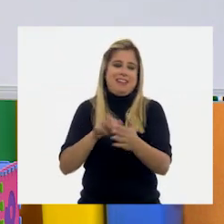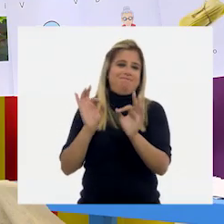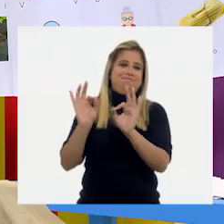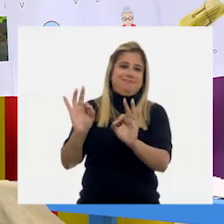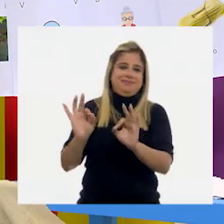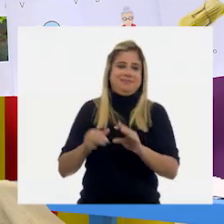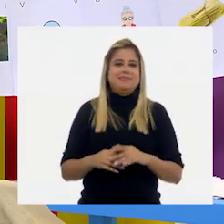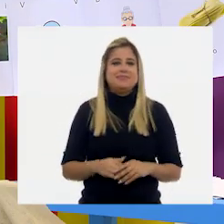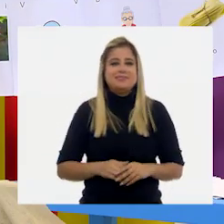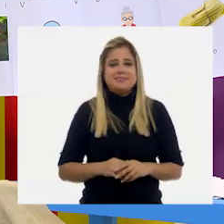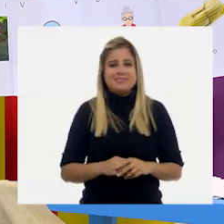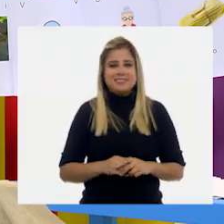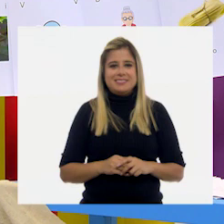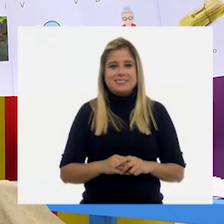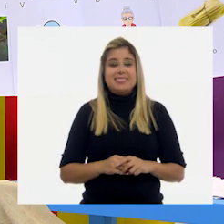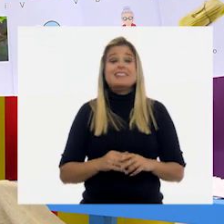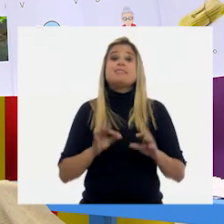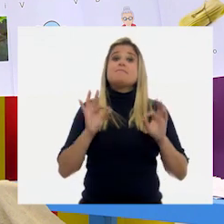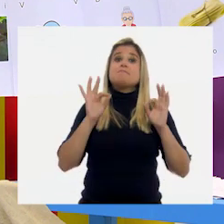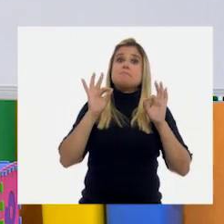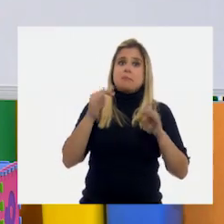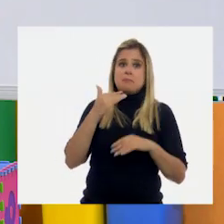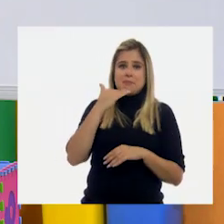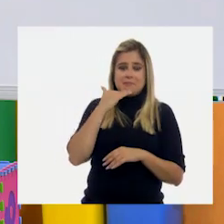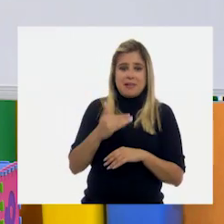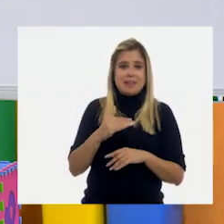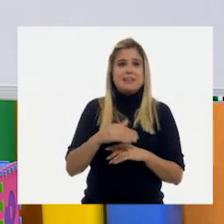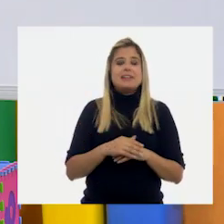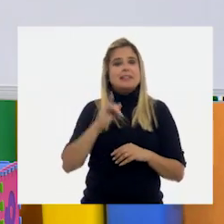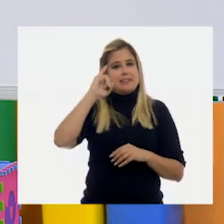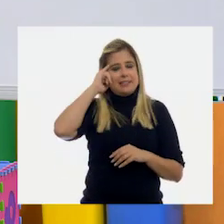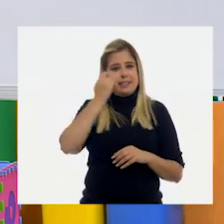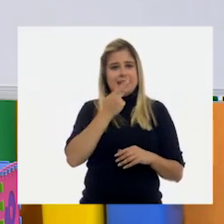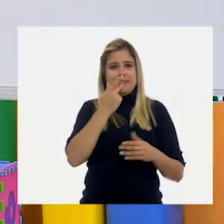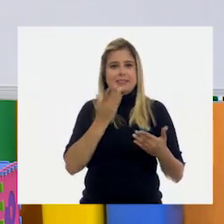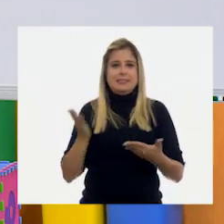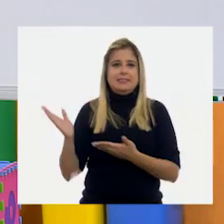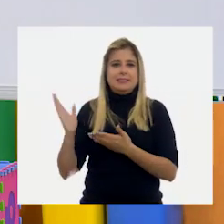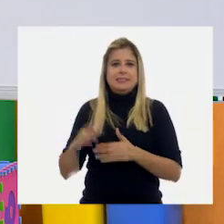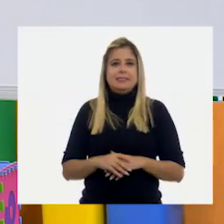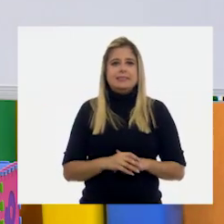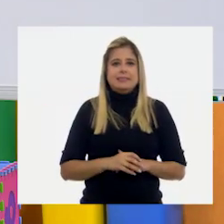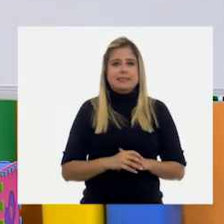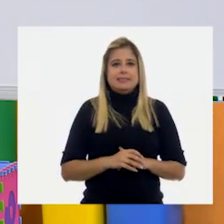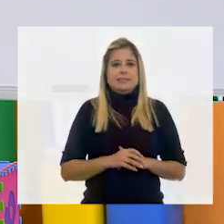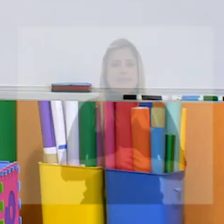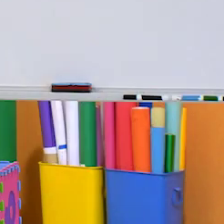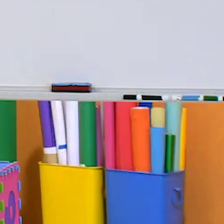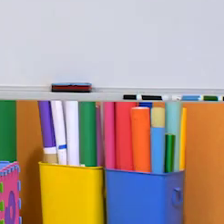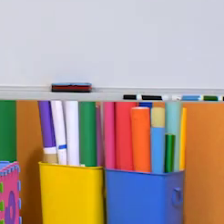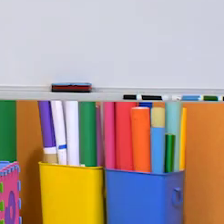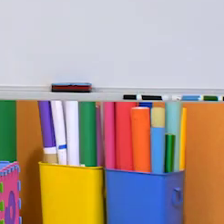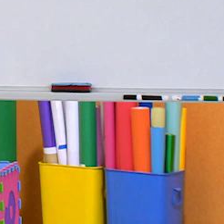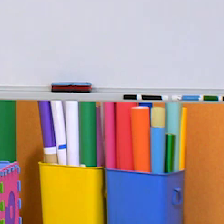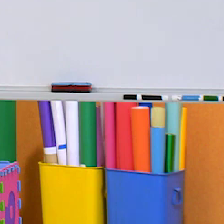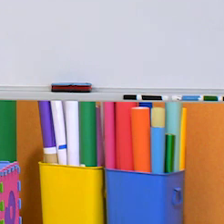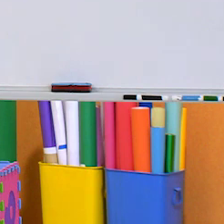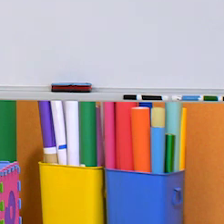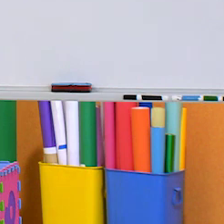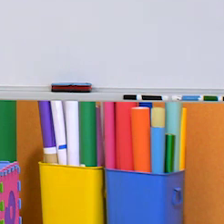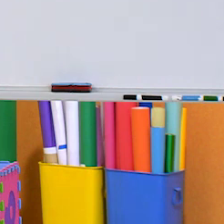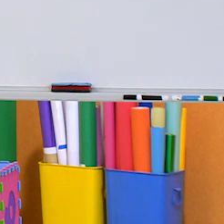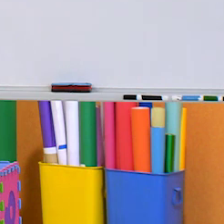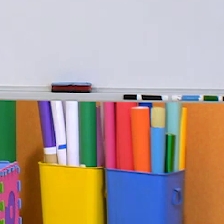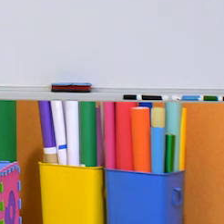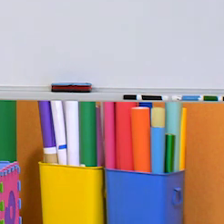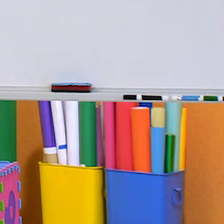Perfecto. Bueno, na tutu ya, kusayo intayo, makuatiño yo nani,